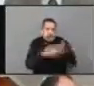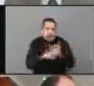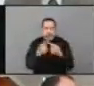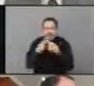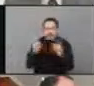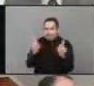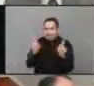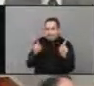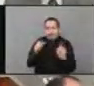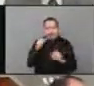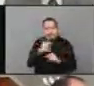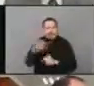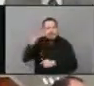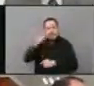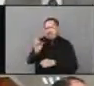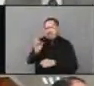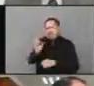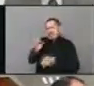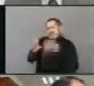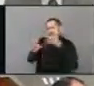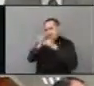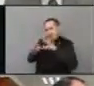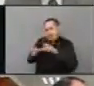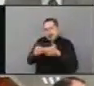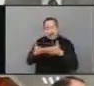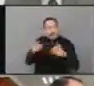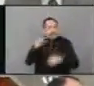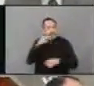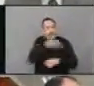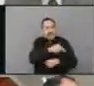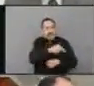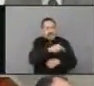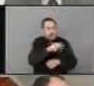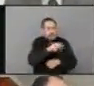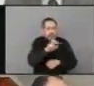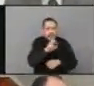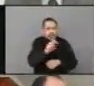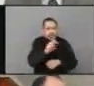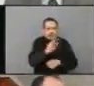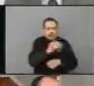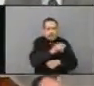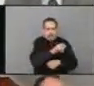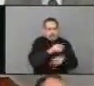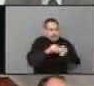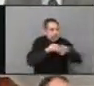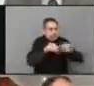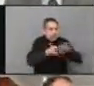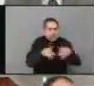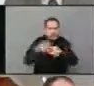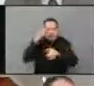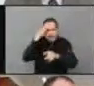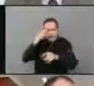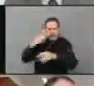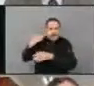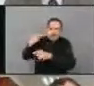diferente. Hemos visto hasta el día de hoy en esta evolución de medios comisivos o